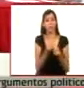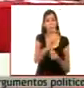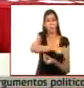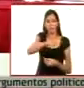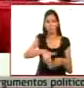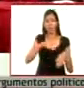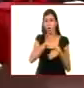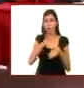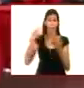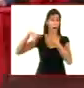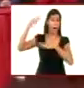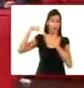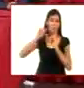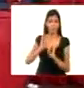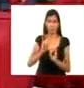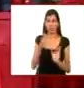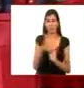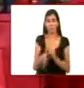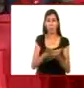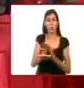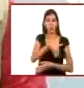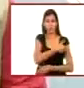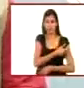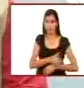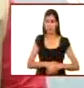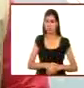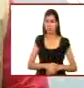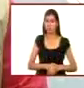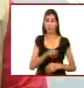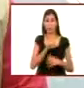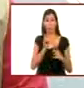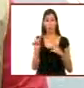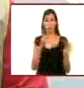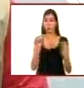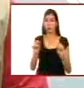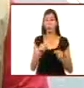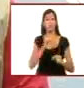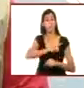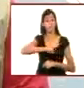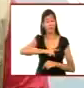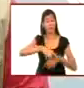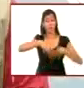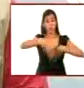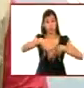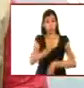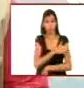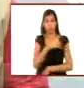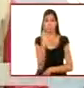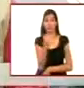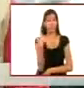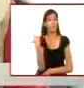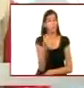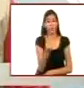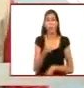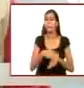de esa época sobre la situación universitaria. La retirada fue la orden que le dieron a estos sectores de oposición luego de no tener argumentos para